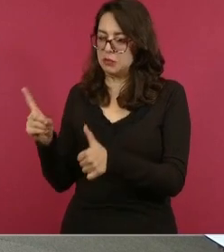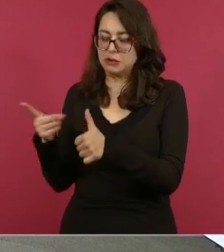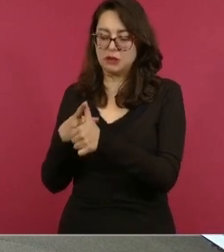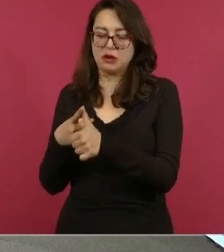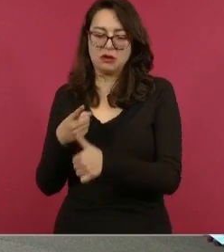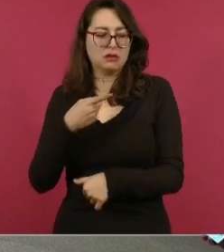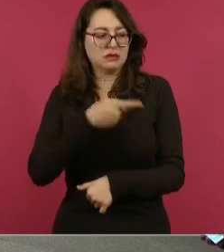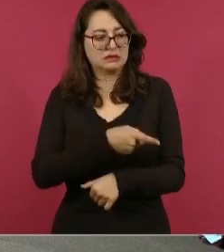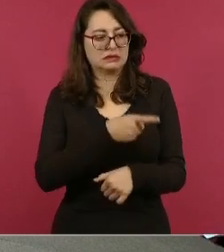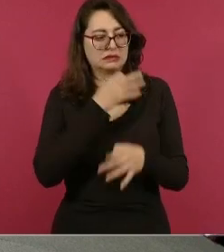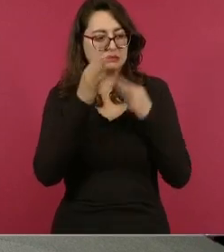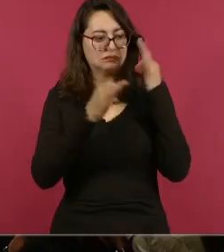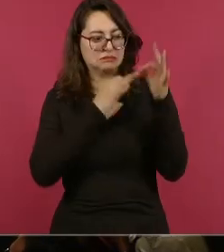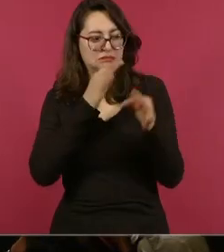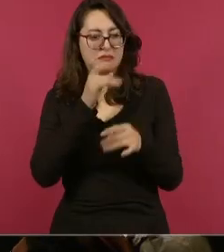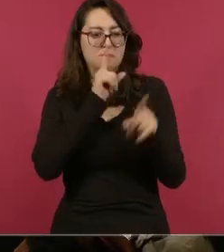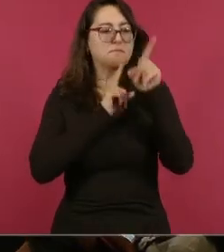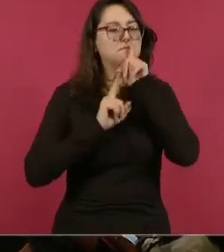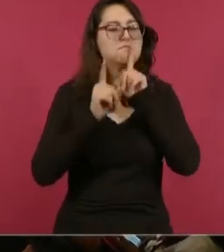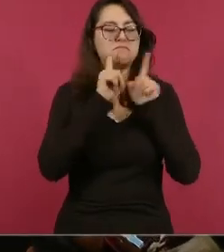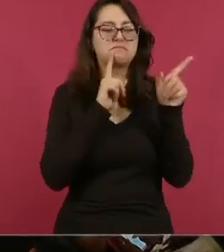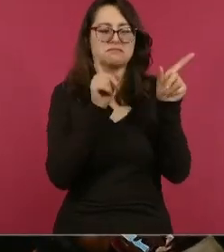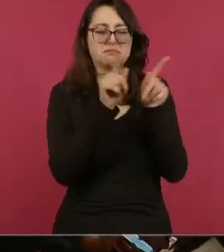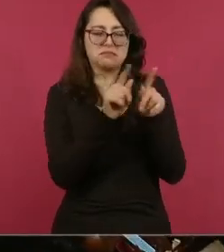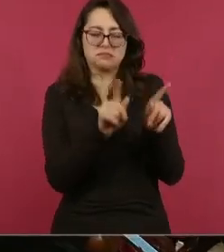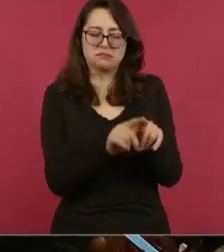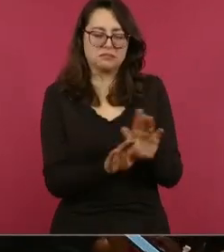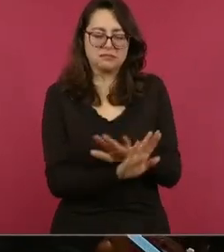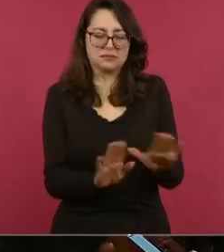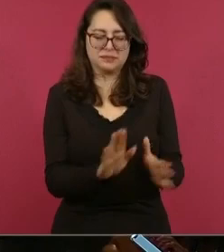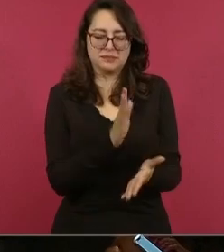respuestas. Adelante.